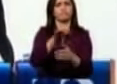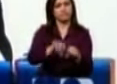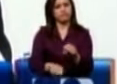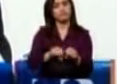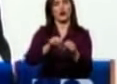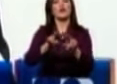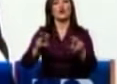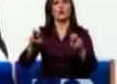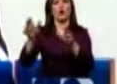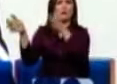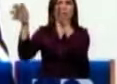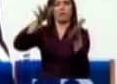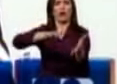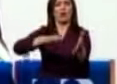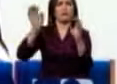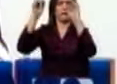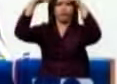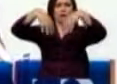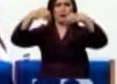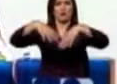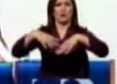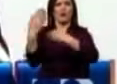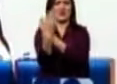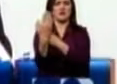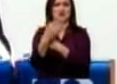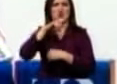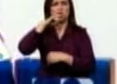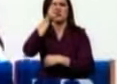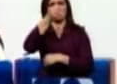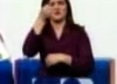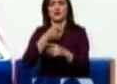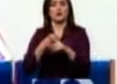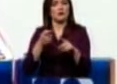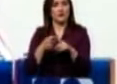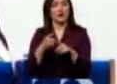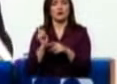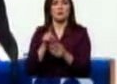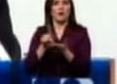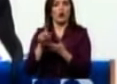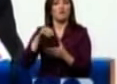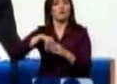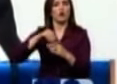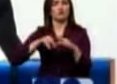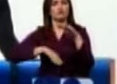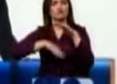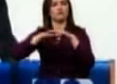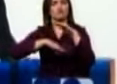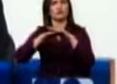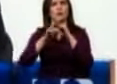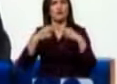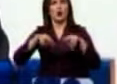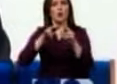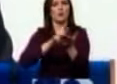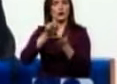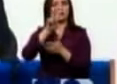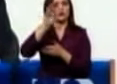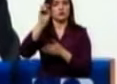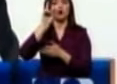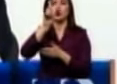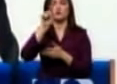un tema de la naturaleza usted perdió televisión, refrigeradora, obviamente es un fondo que tenemos hasta $2,000, el de